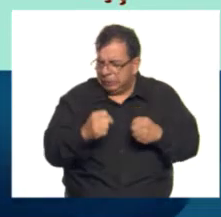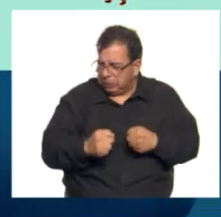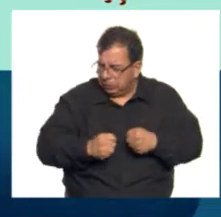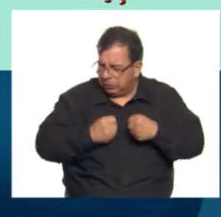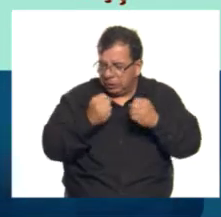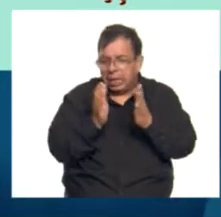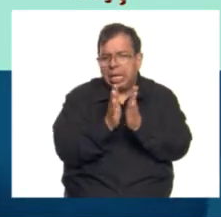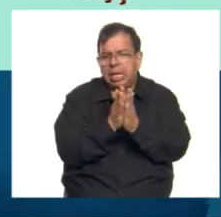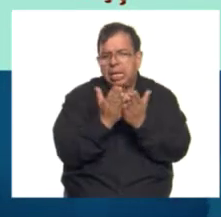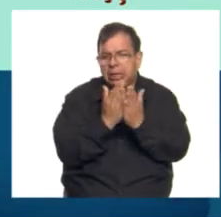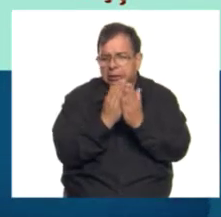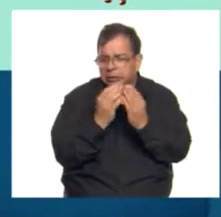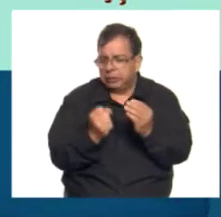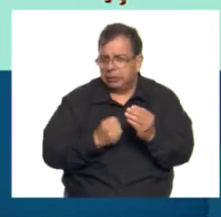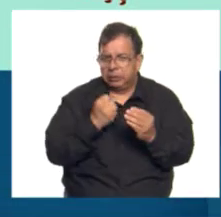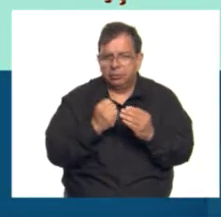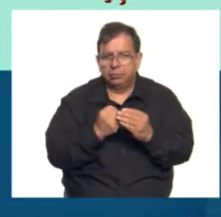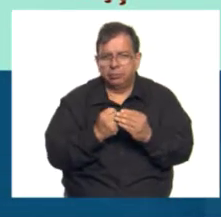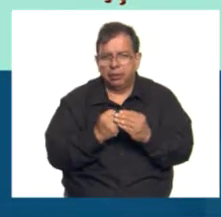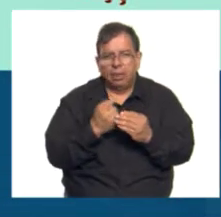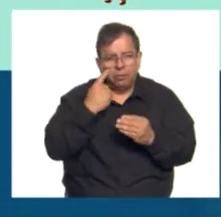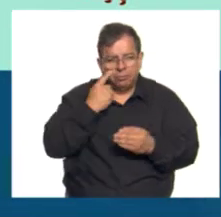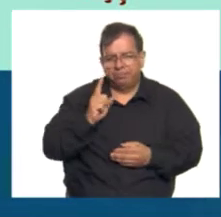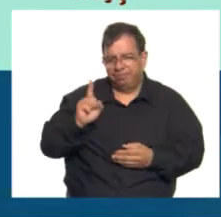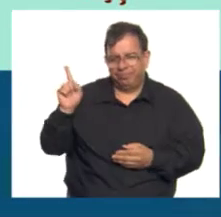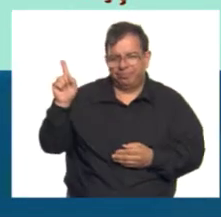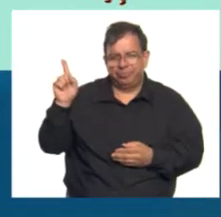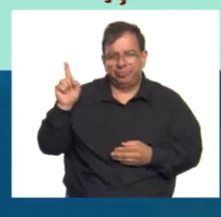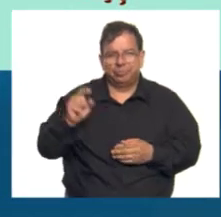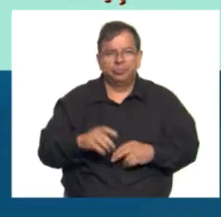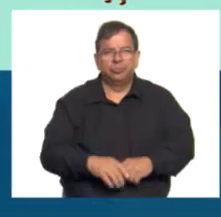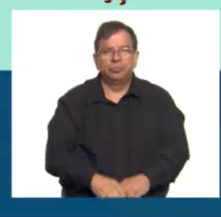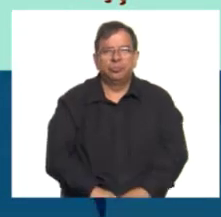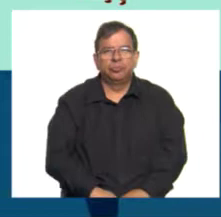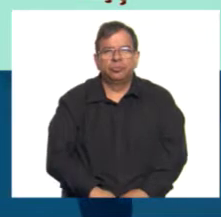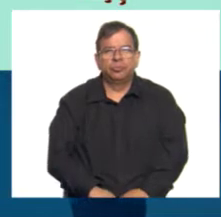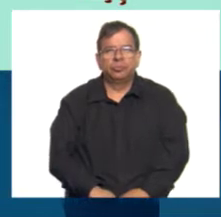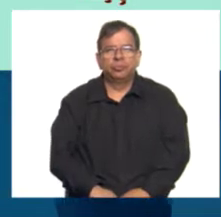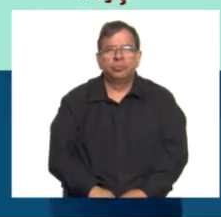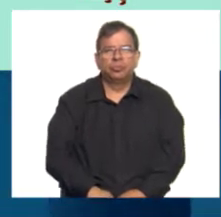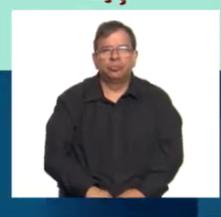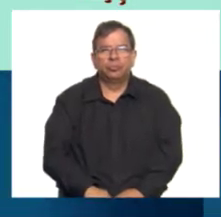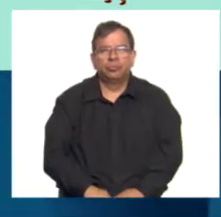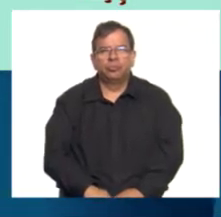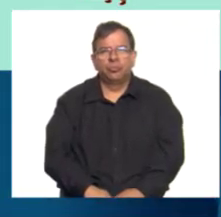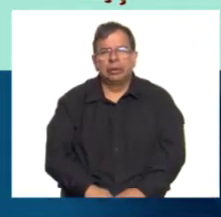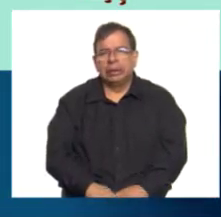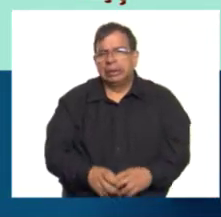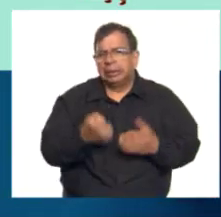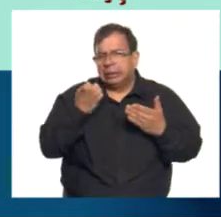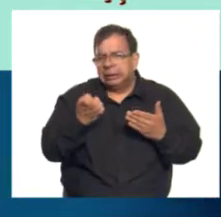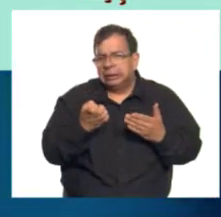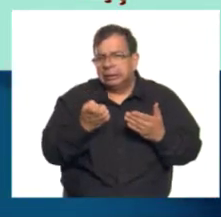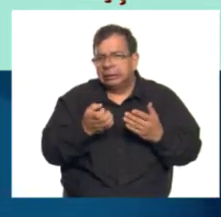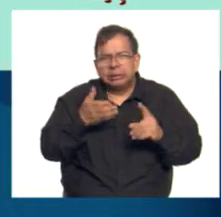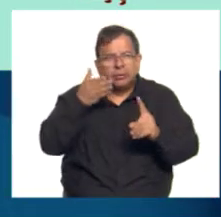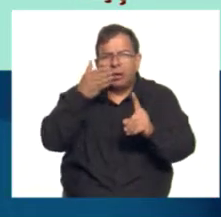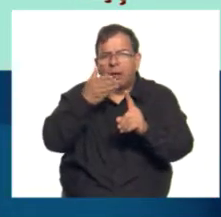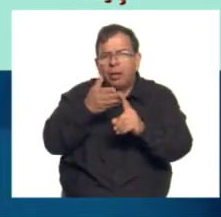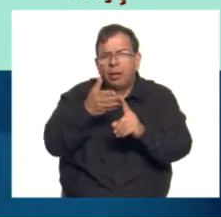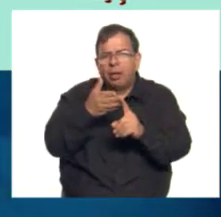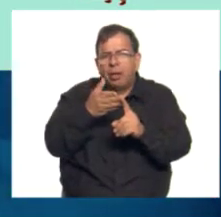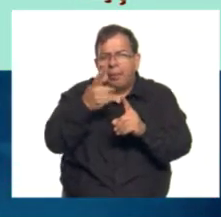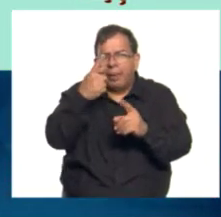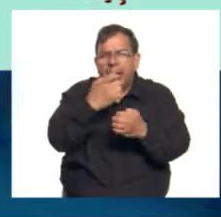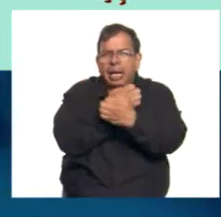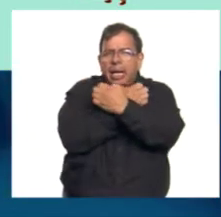los libros de texto gratuitos, tal como lo podemos ver en esta imagen. Estas últimas medidas estaban enfocadas principalmente a